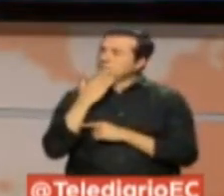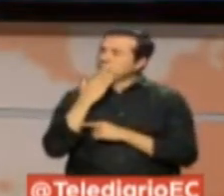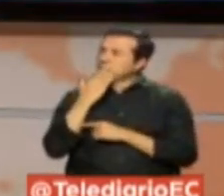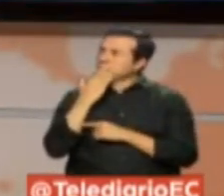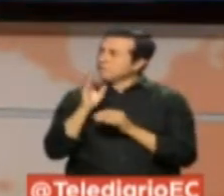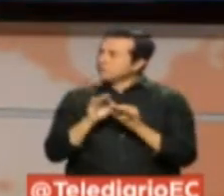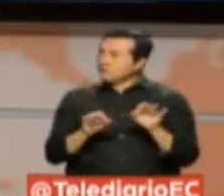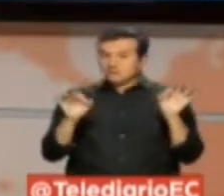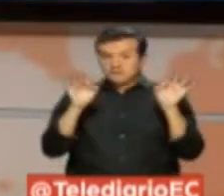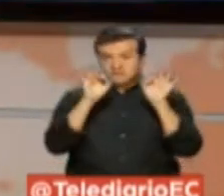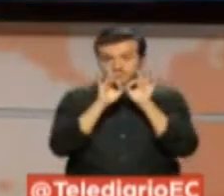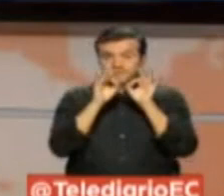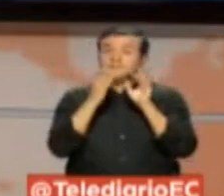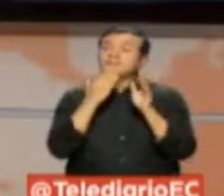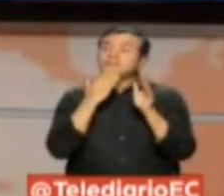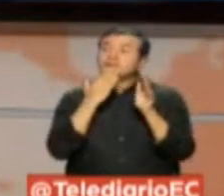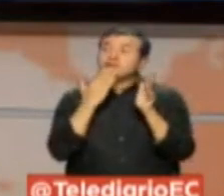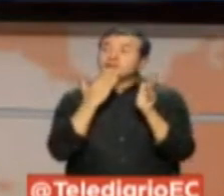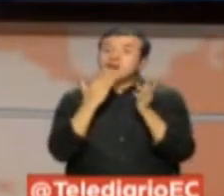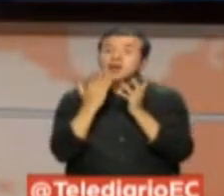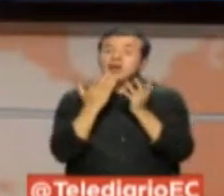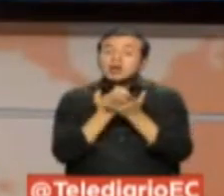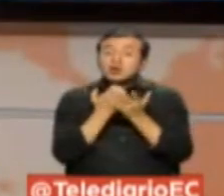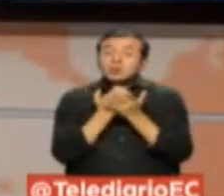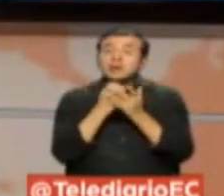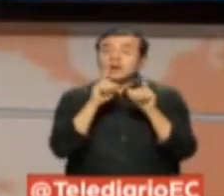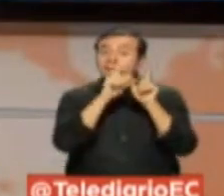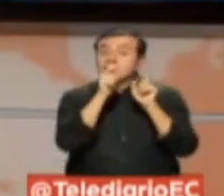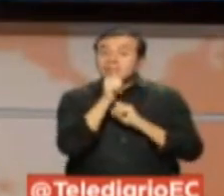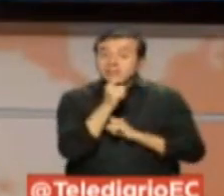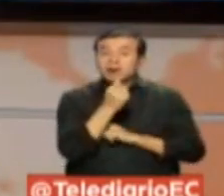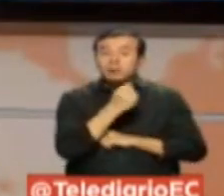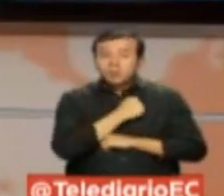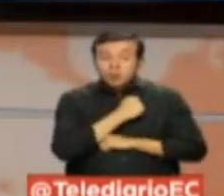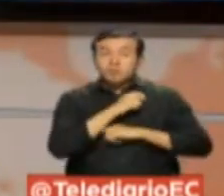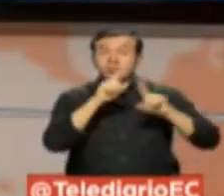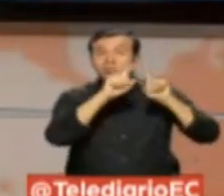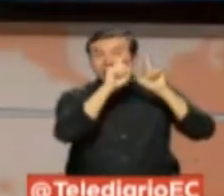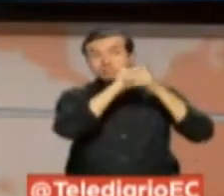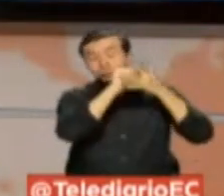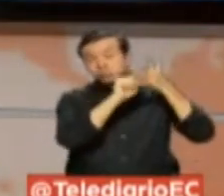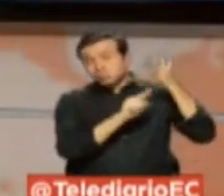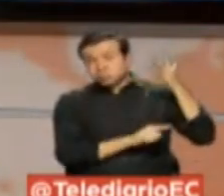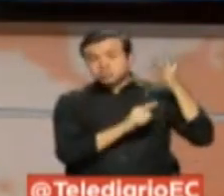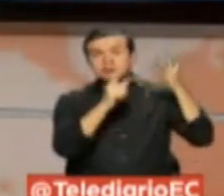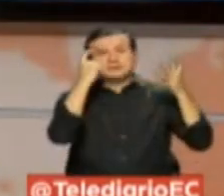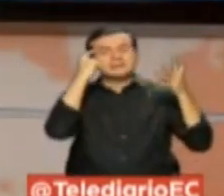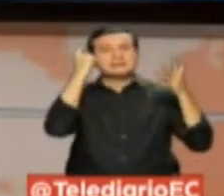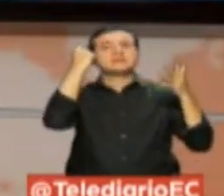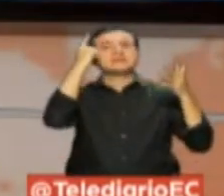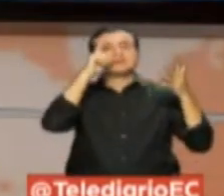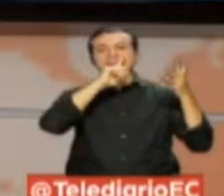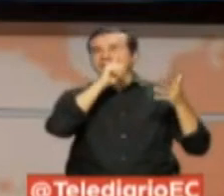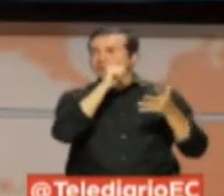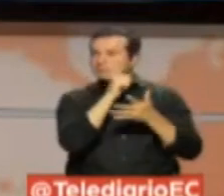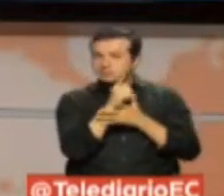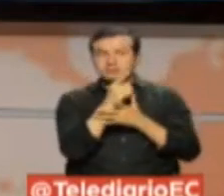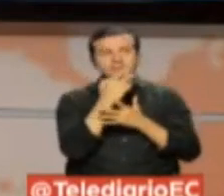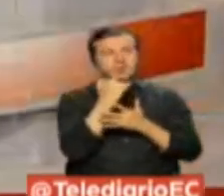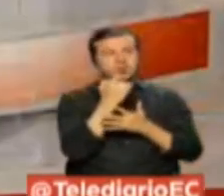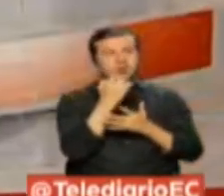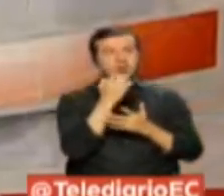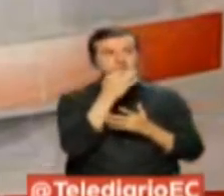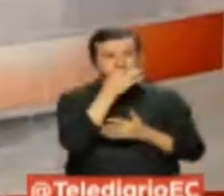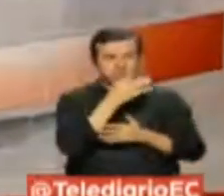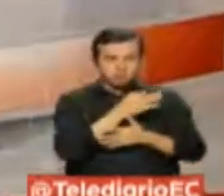parte fundamental de la economía, del sector privado, dueños de empresas, de emprendedores, tengan el concepto claro de que ser correcto es mejor que ser